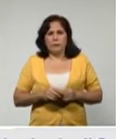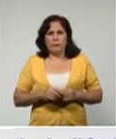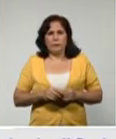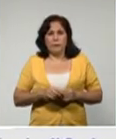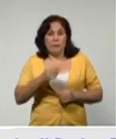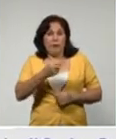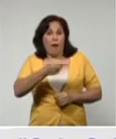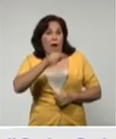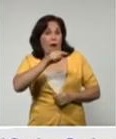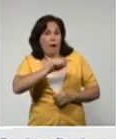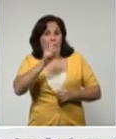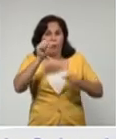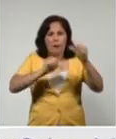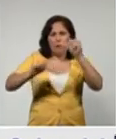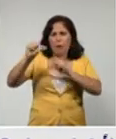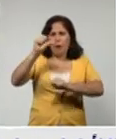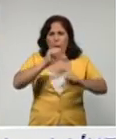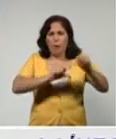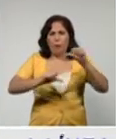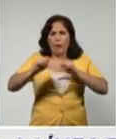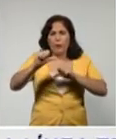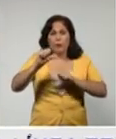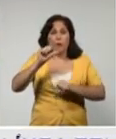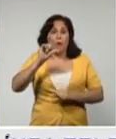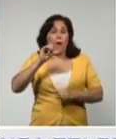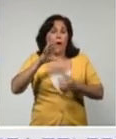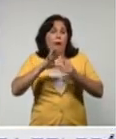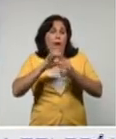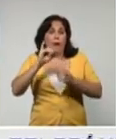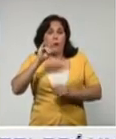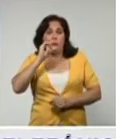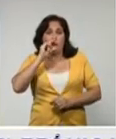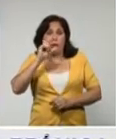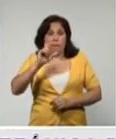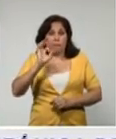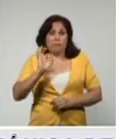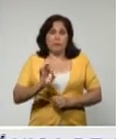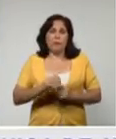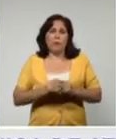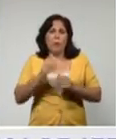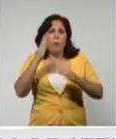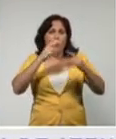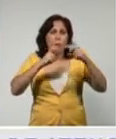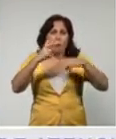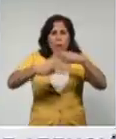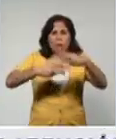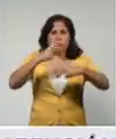Ayer los laboratorios de biología molecular de nuestro país procesaron